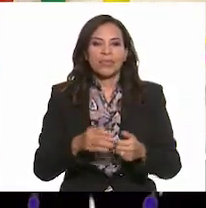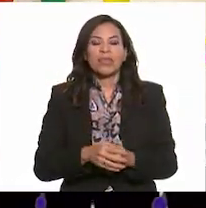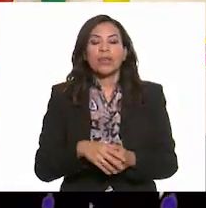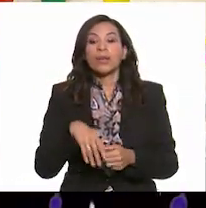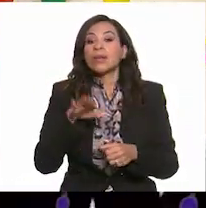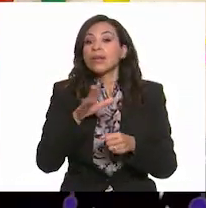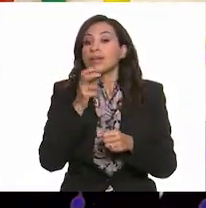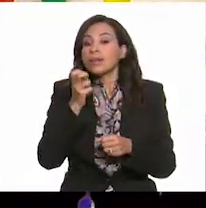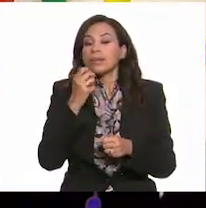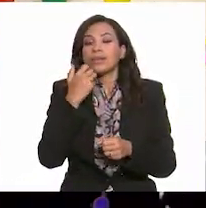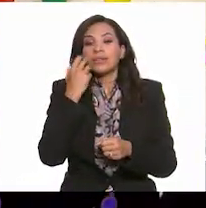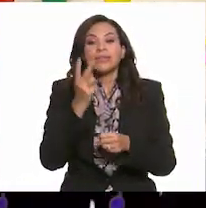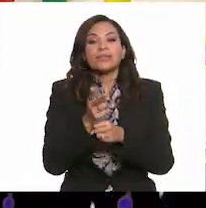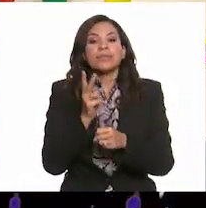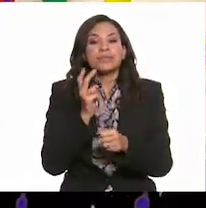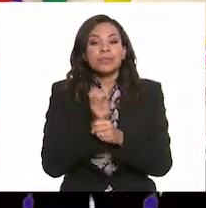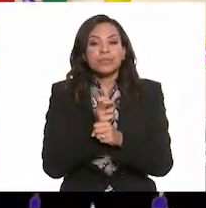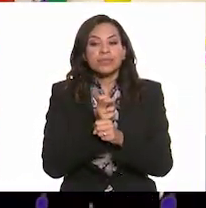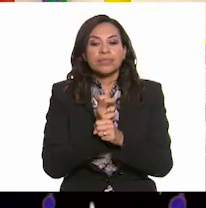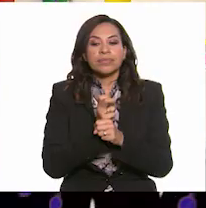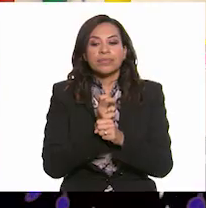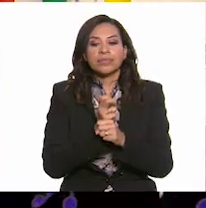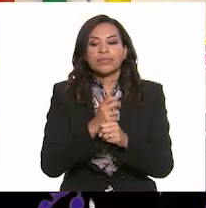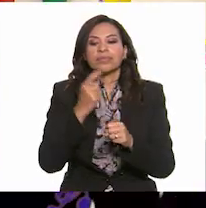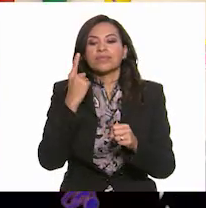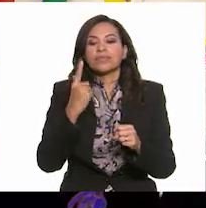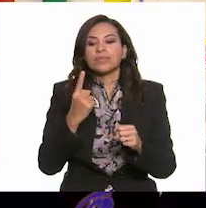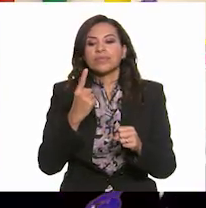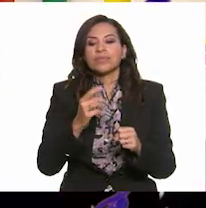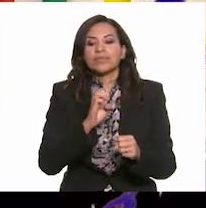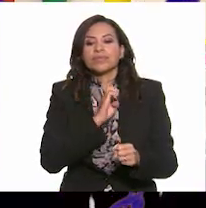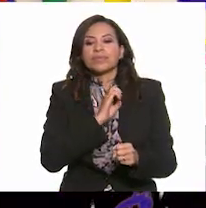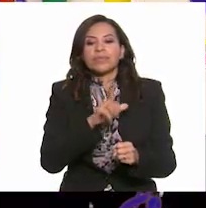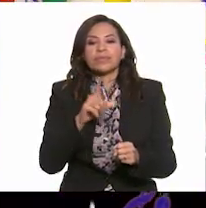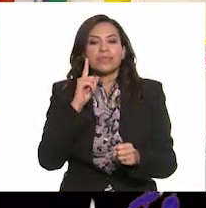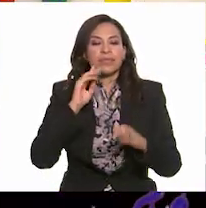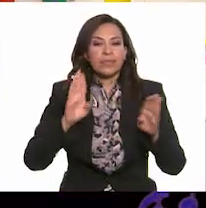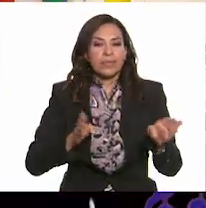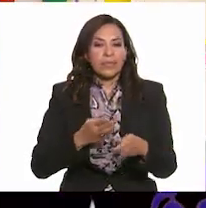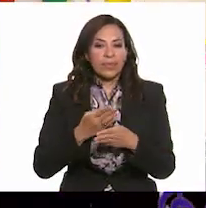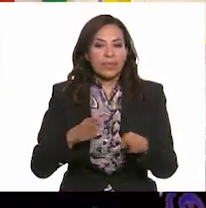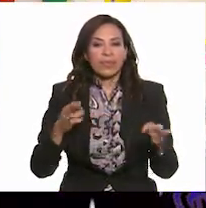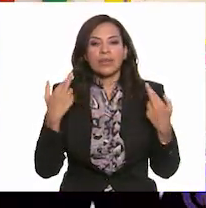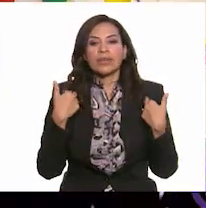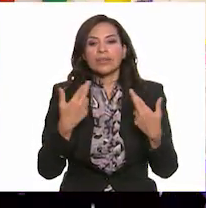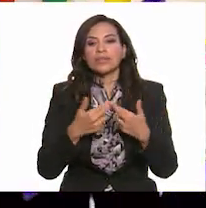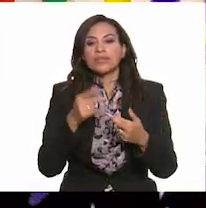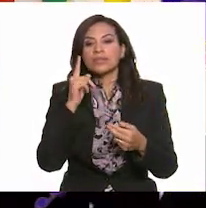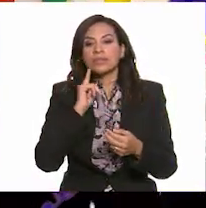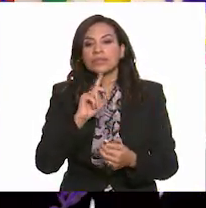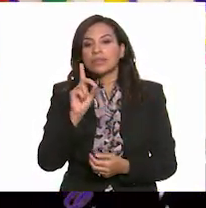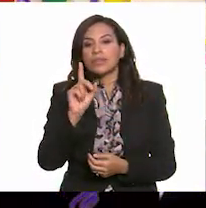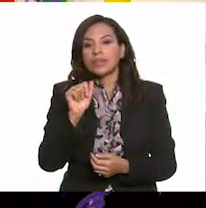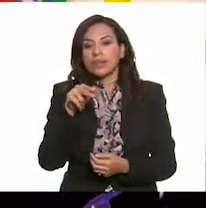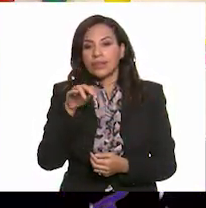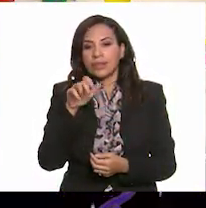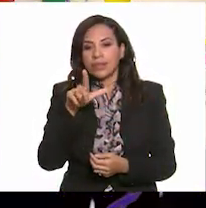Pero para eso quisiera invitar a una especialista en música, a la maestra